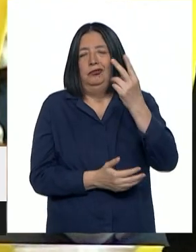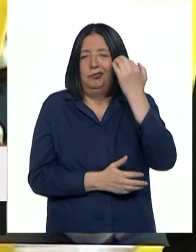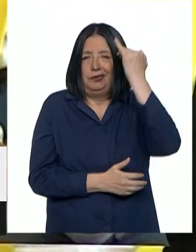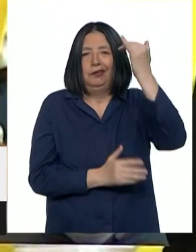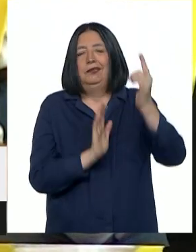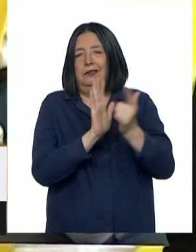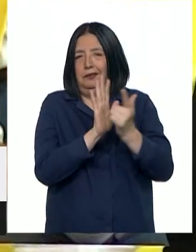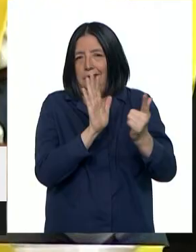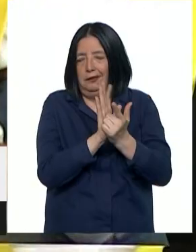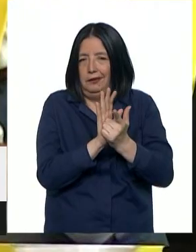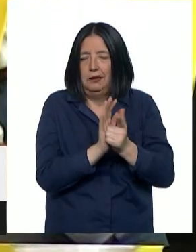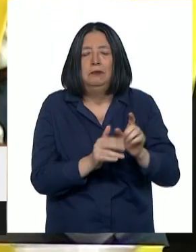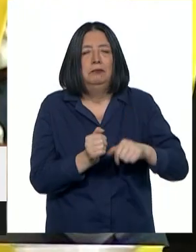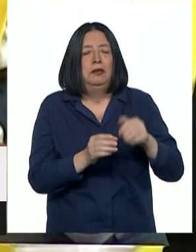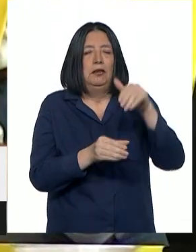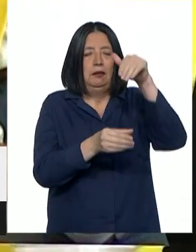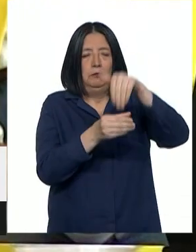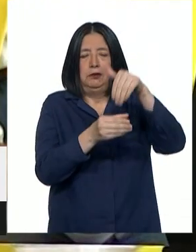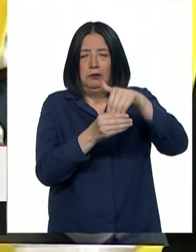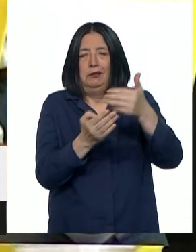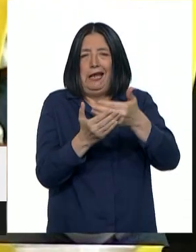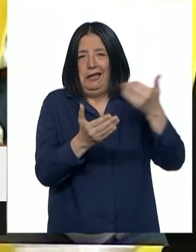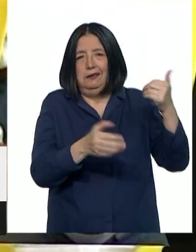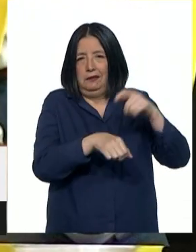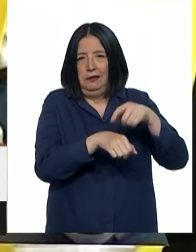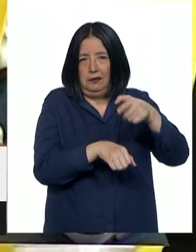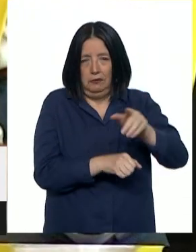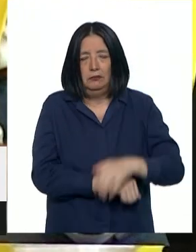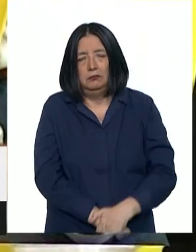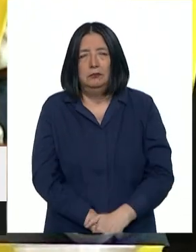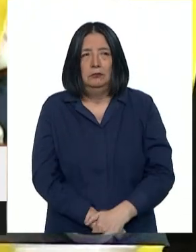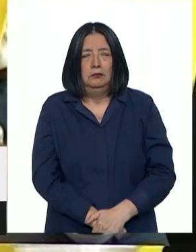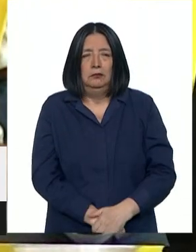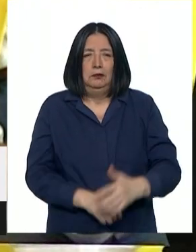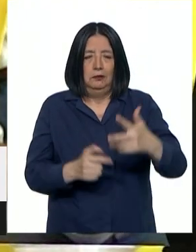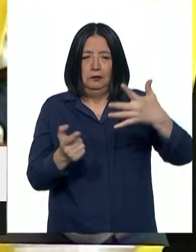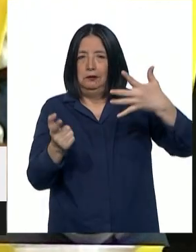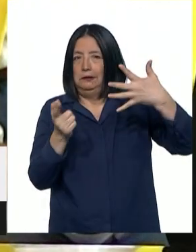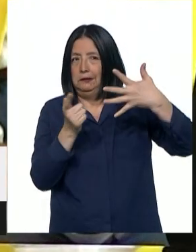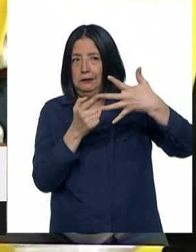2 iniciativas legislativas de adelanto de elecciones. 3,